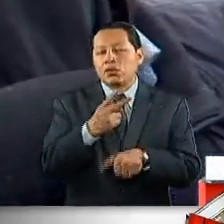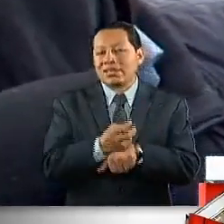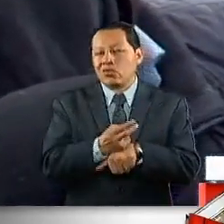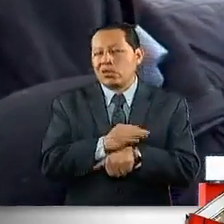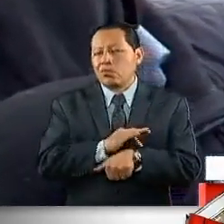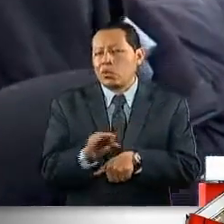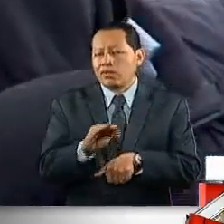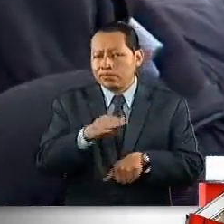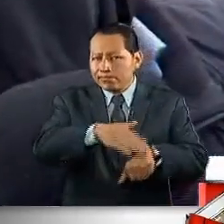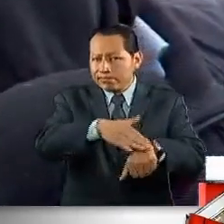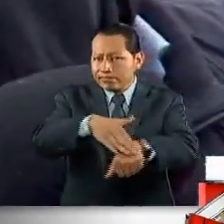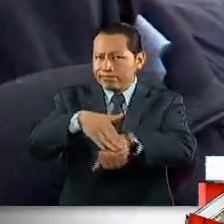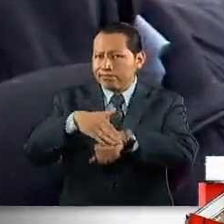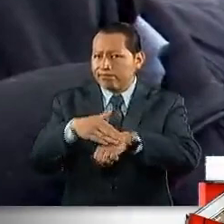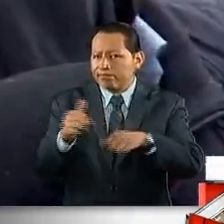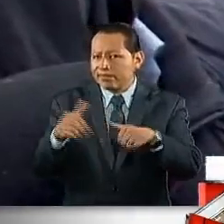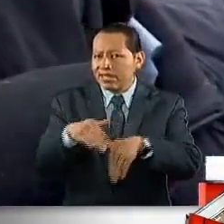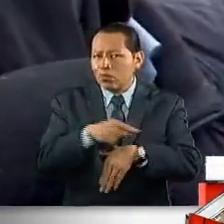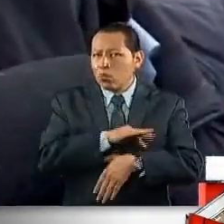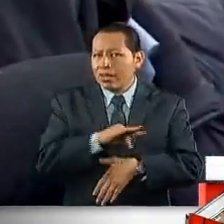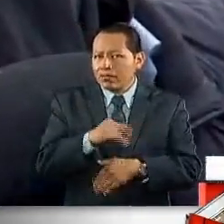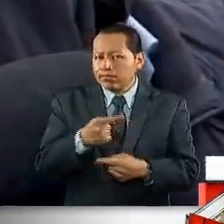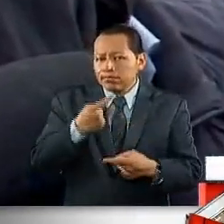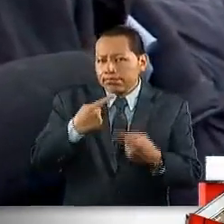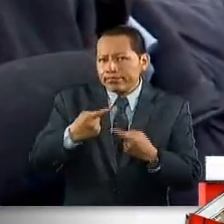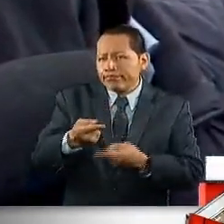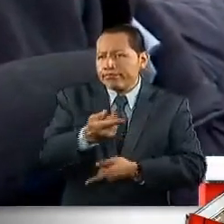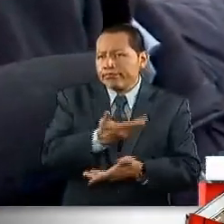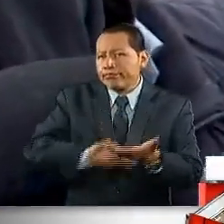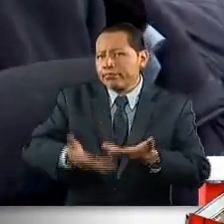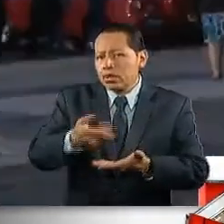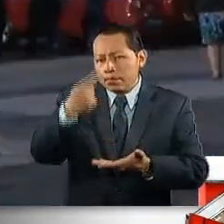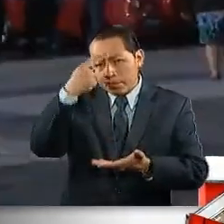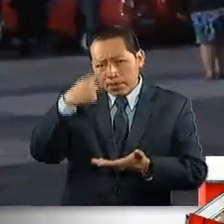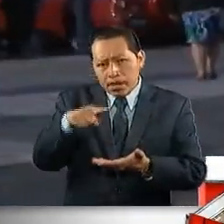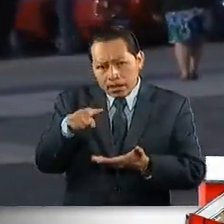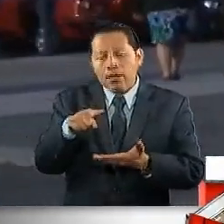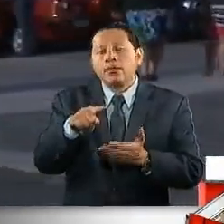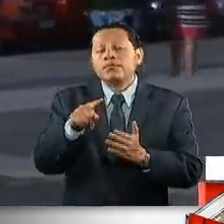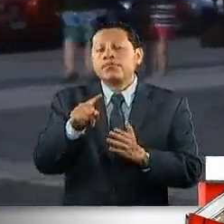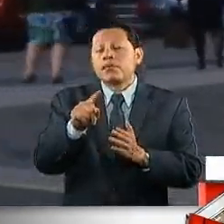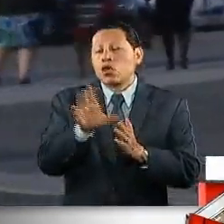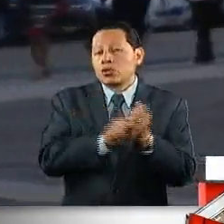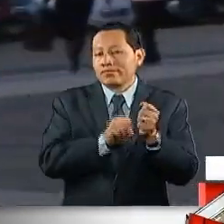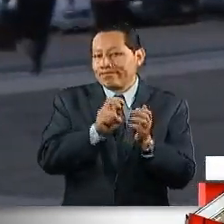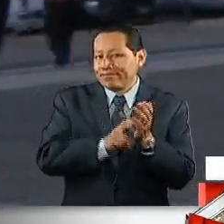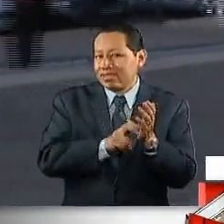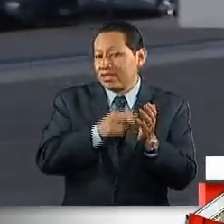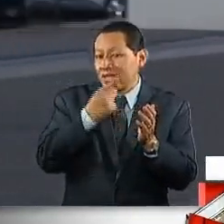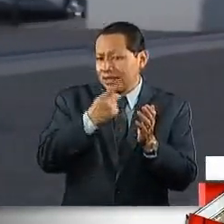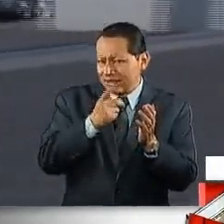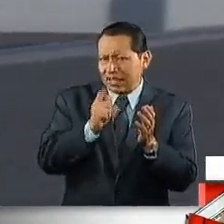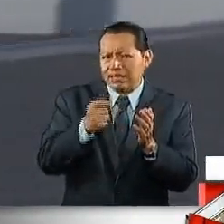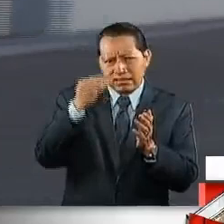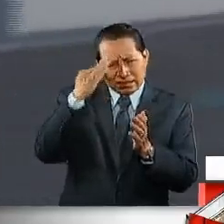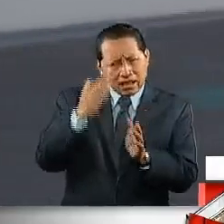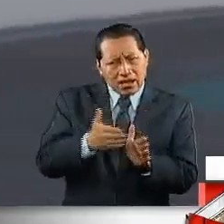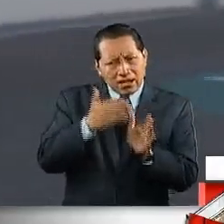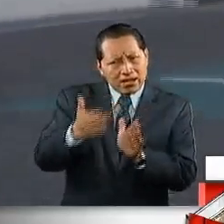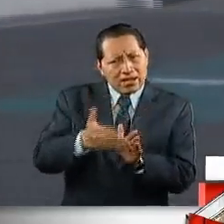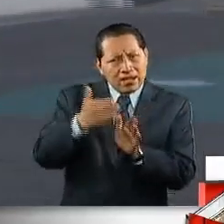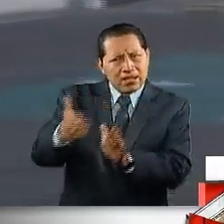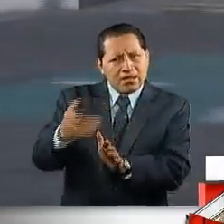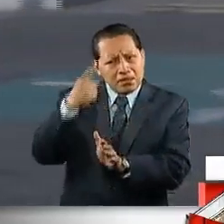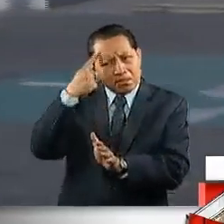podrían convocar para iniciar la dictaminación de la minuta de reforma electoral. Rechazó que se esté aplazando la discusión sobre este tema para